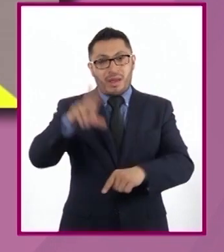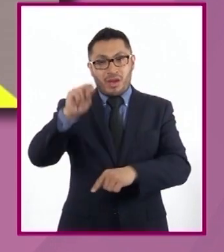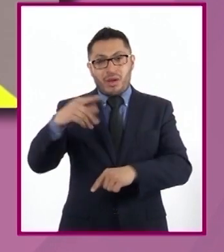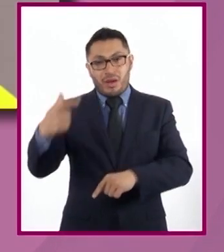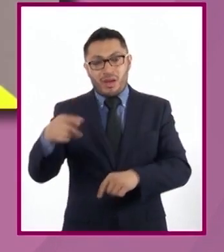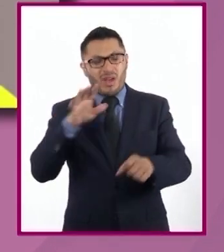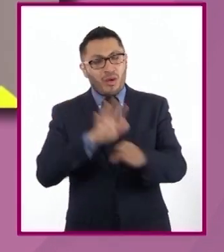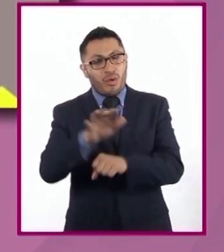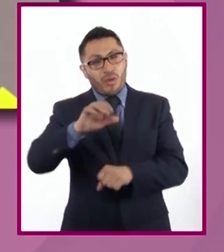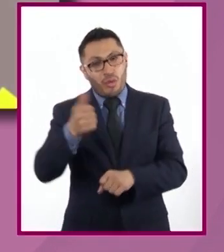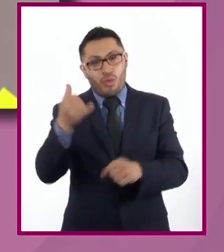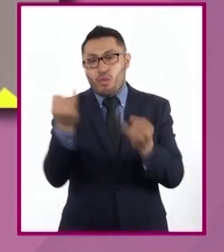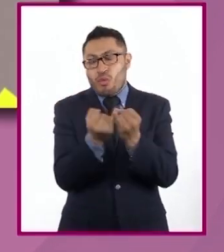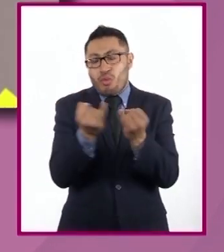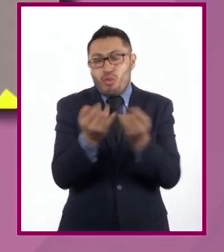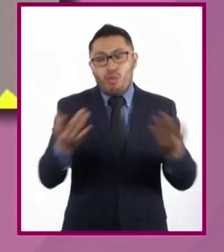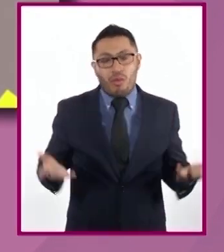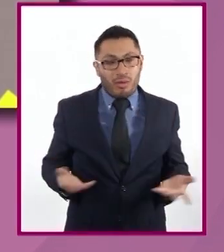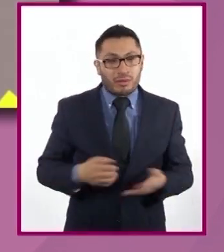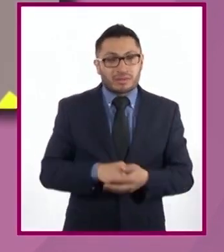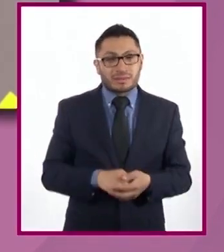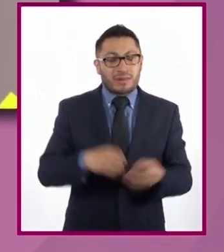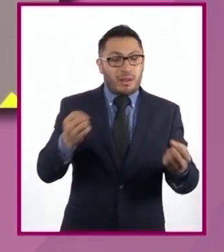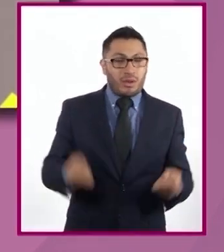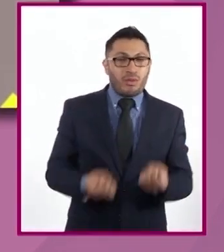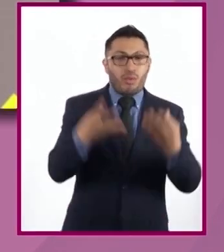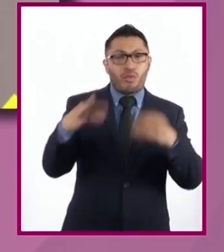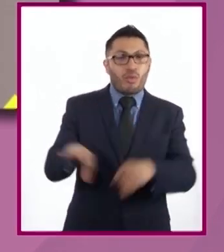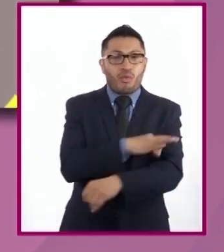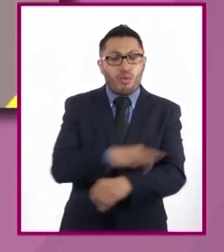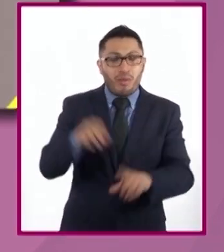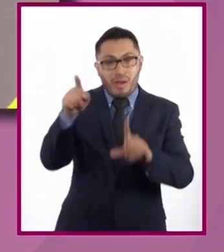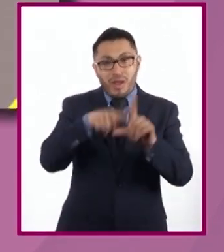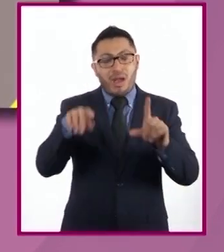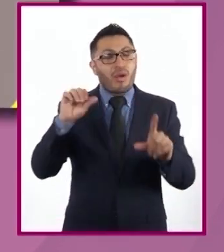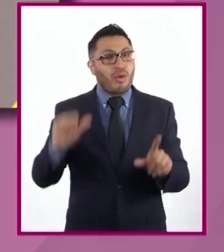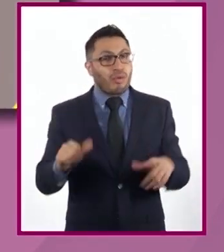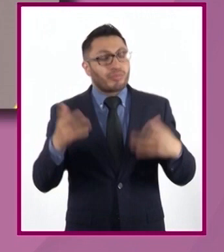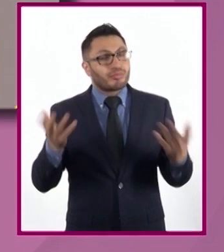otros ángulos miden lo mismo? ¿Y cuánto mide el ángulo A?